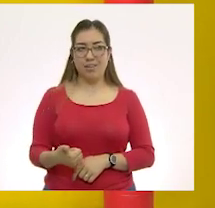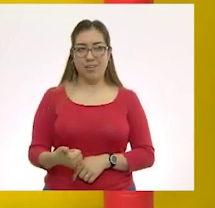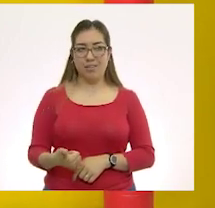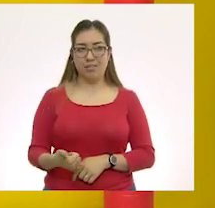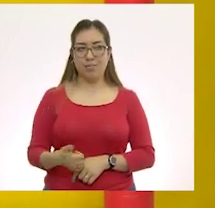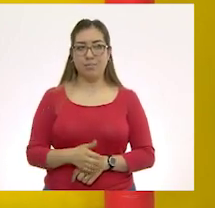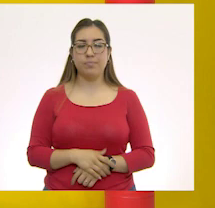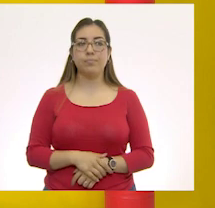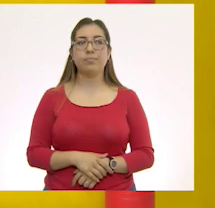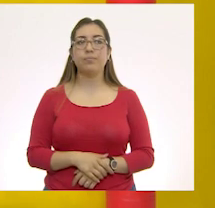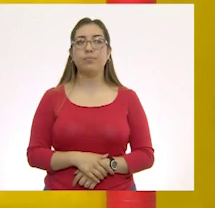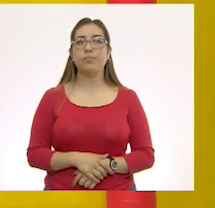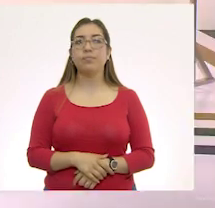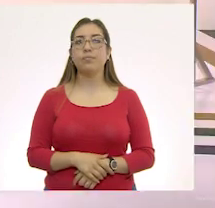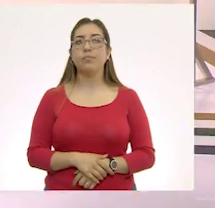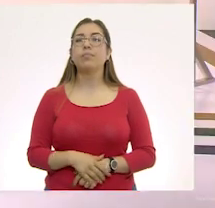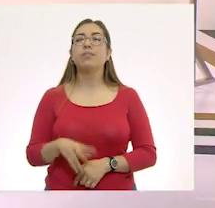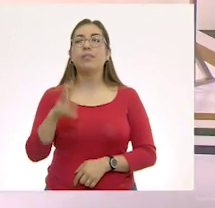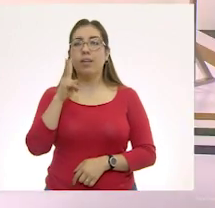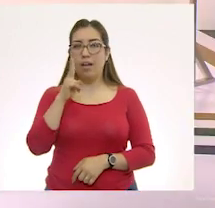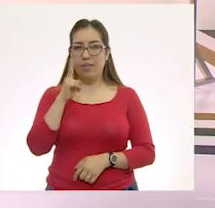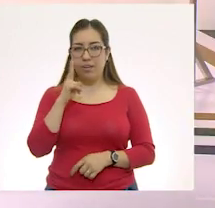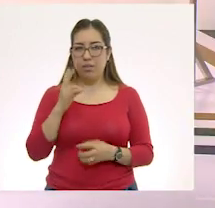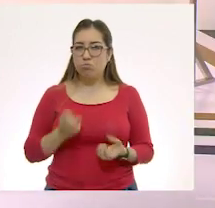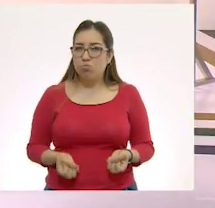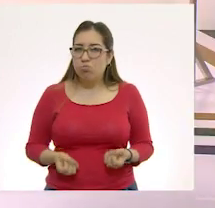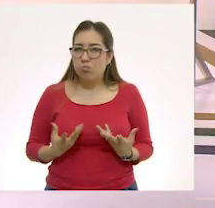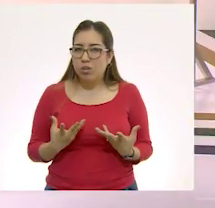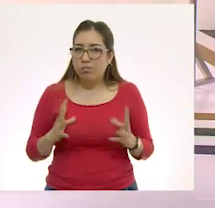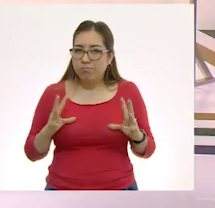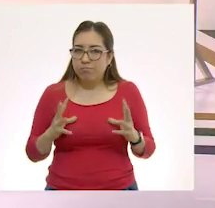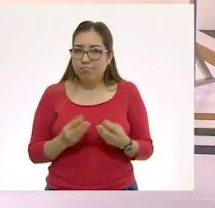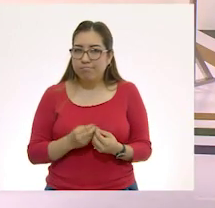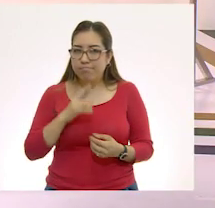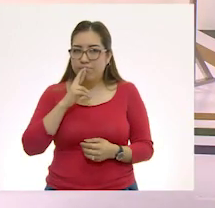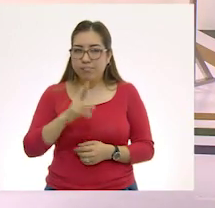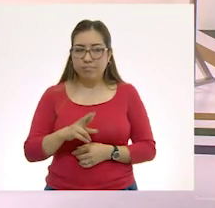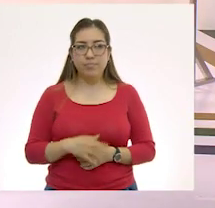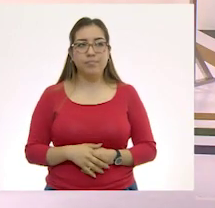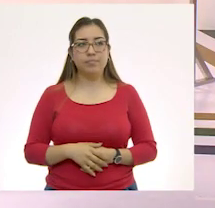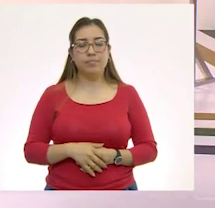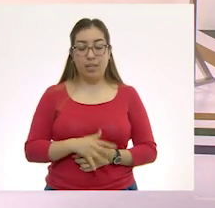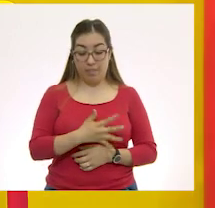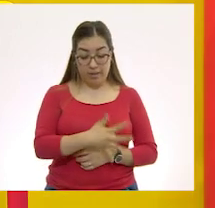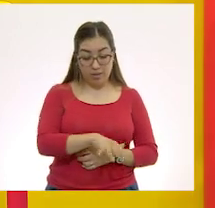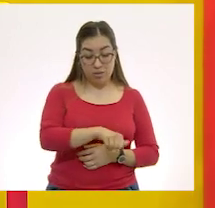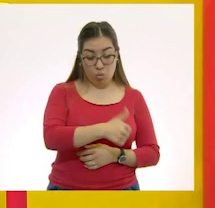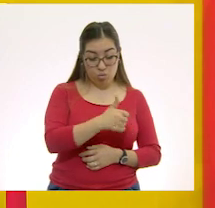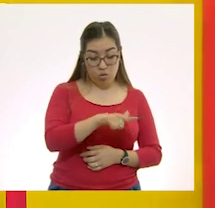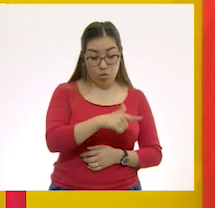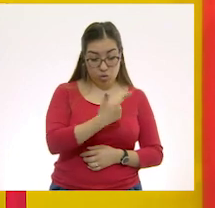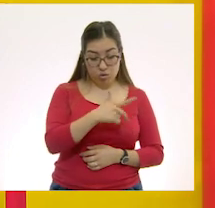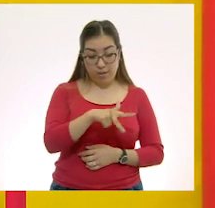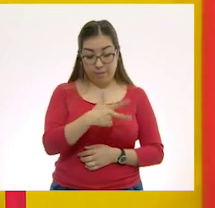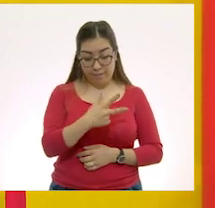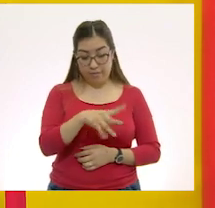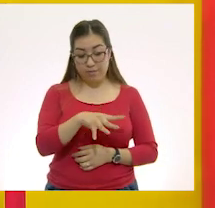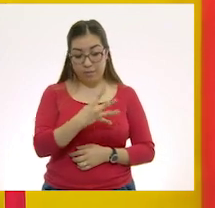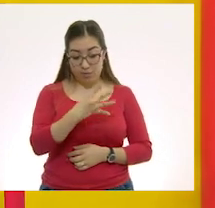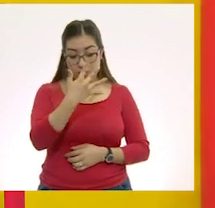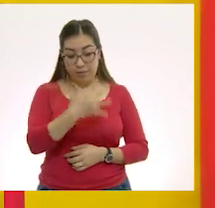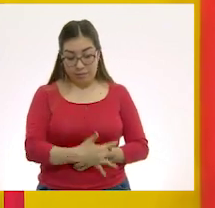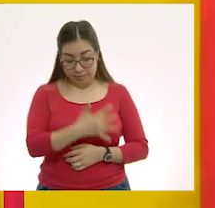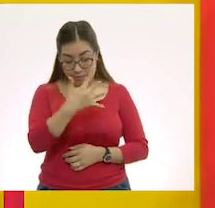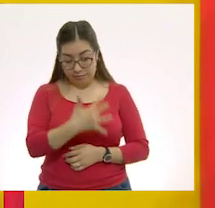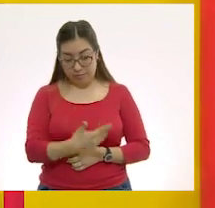456 vamos a comprobar que tiene razón pepe 10 11 12 13 14